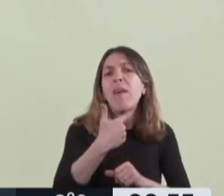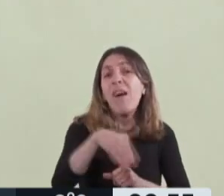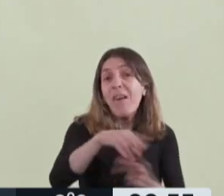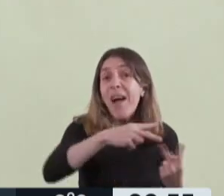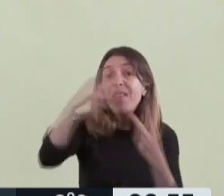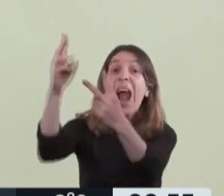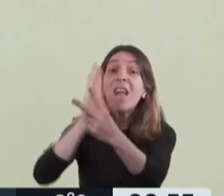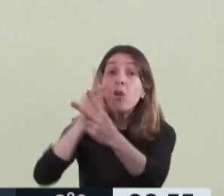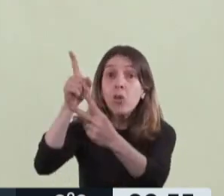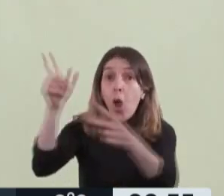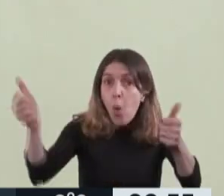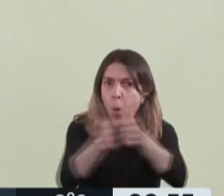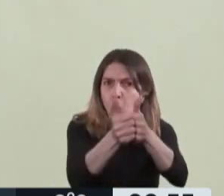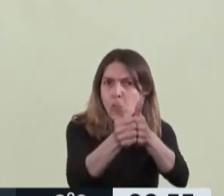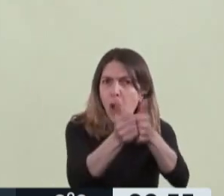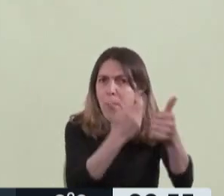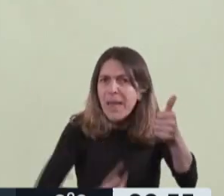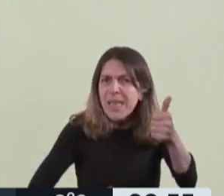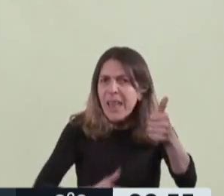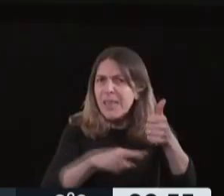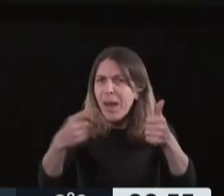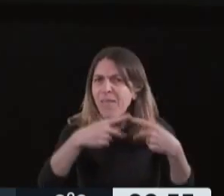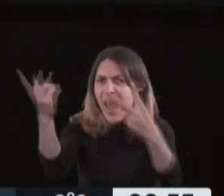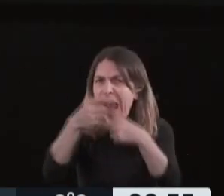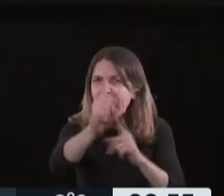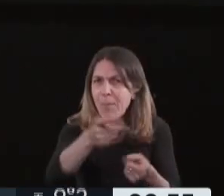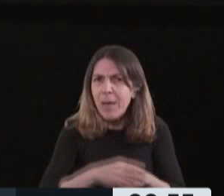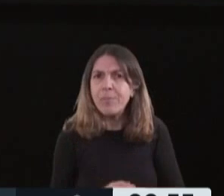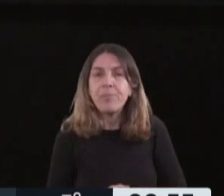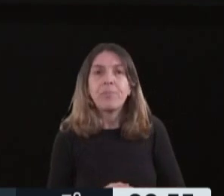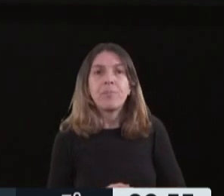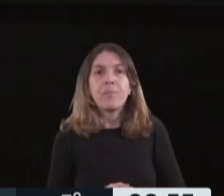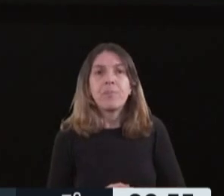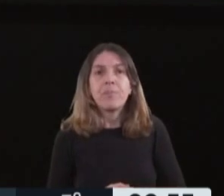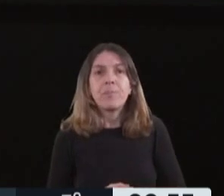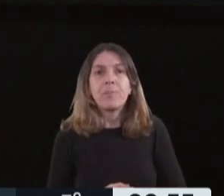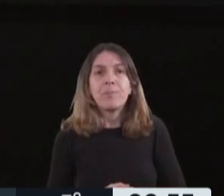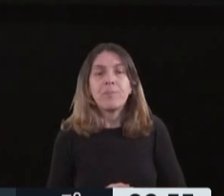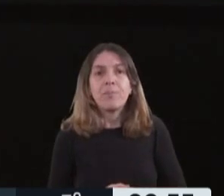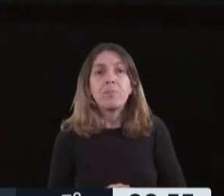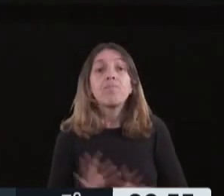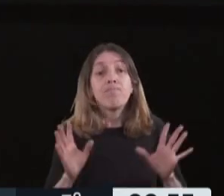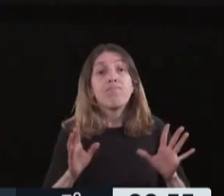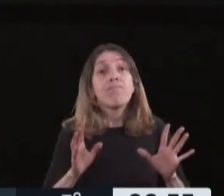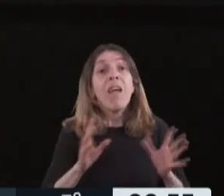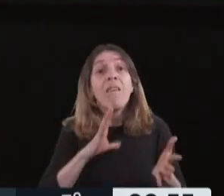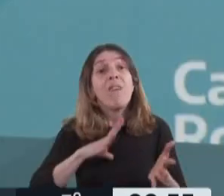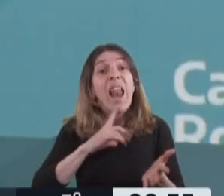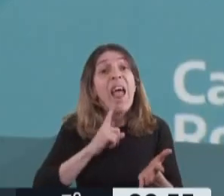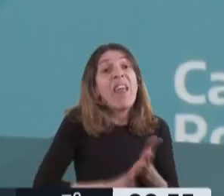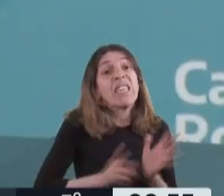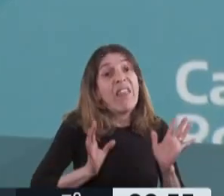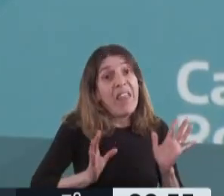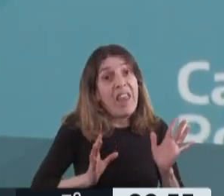eeuu con el presidente alberto fernández la semana que viene gracias no está decidido todavía si va a viajar